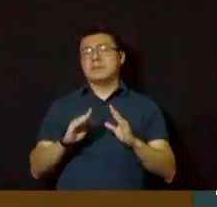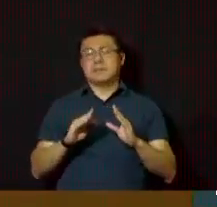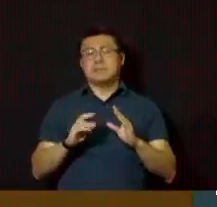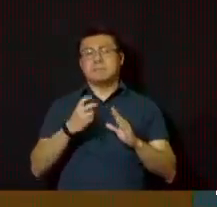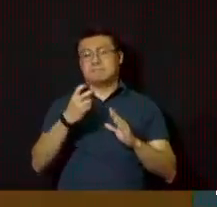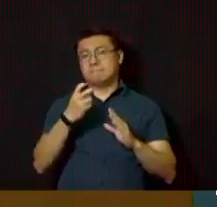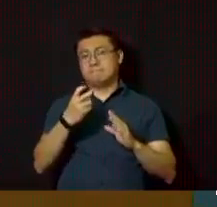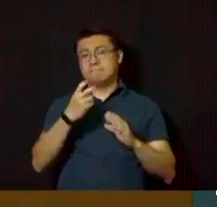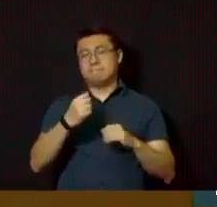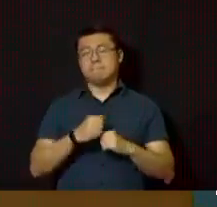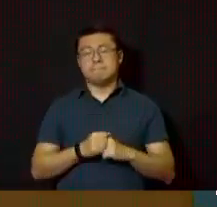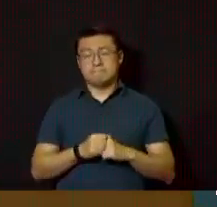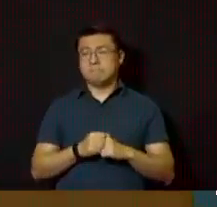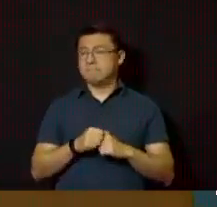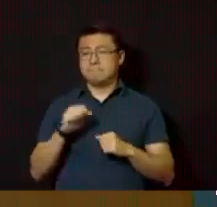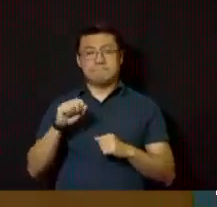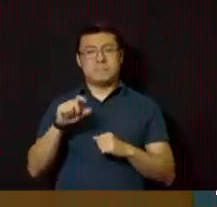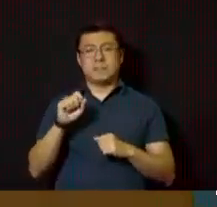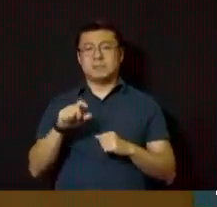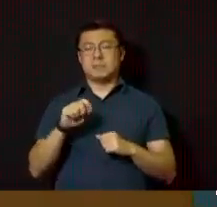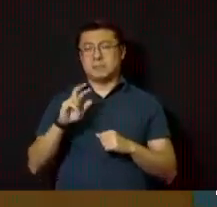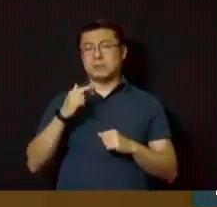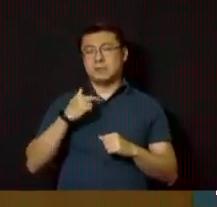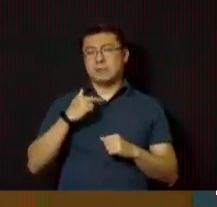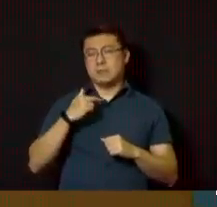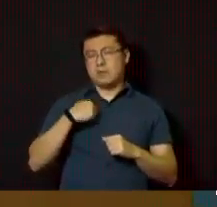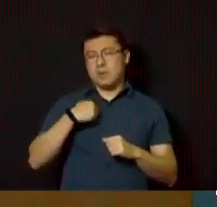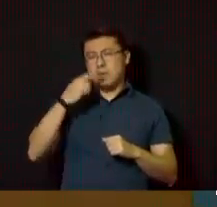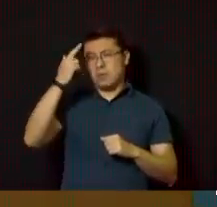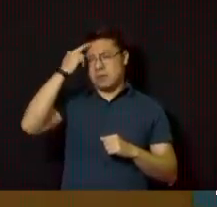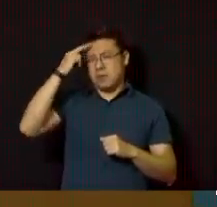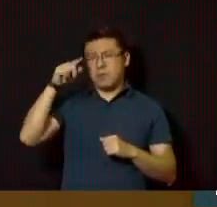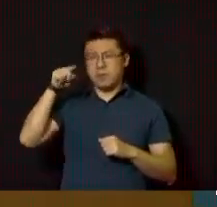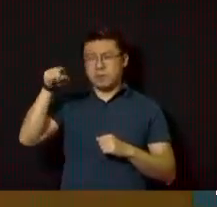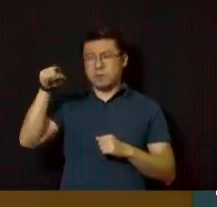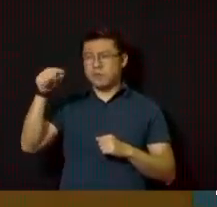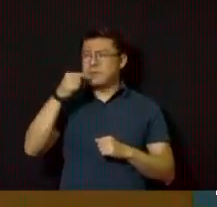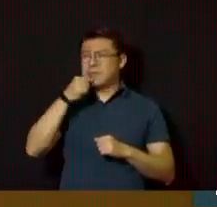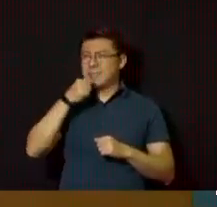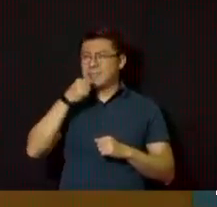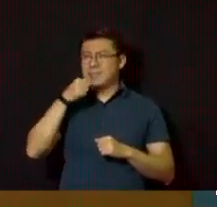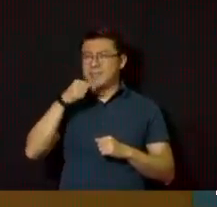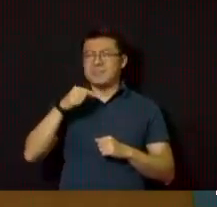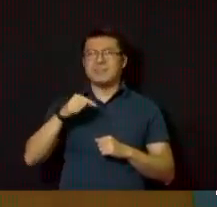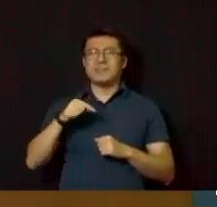también, ¿no? Yo me acuerdo de ti, Mauri, cuando estaba en un barco, estabas todavía más chico,